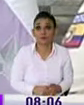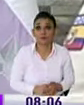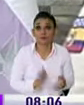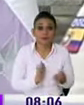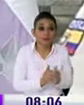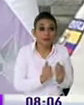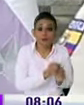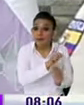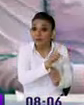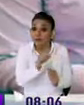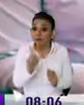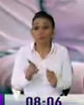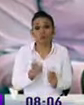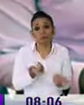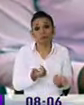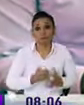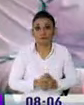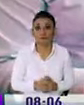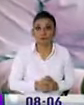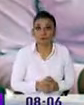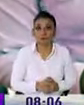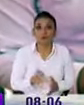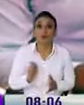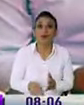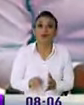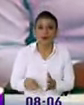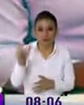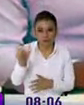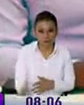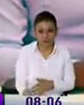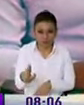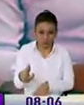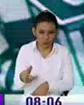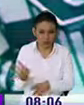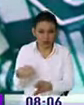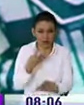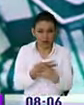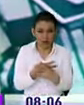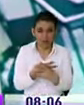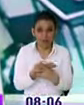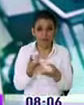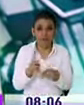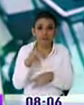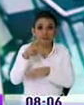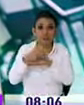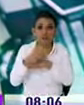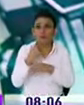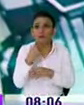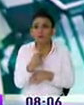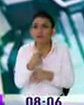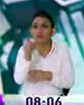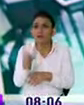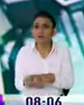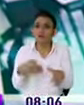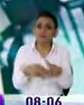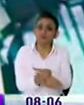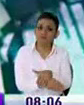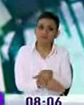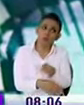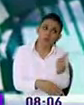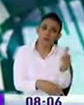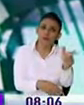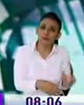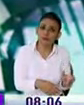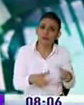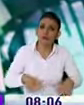las responsabilidades. Conversamos con el abogado del imputado y con un video en el que se observa a su cliente ingresando con otra persona en